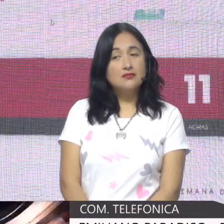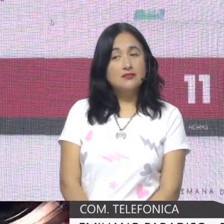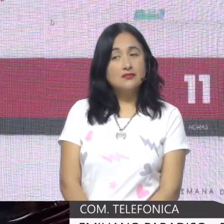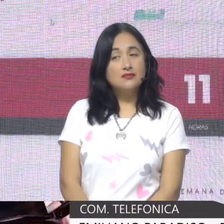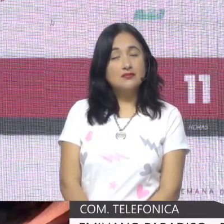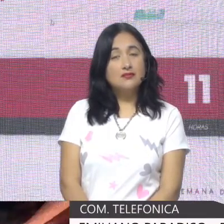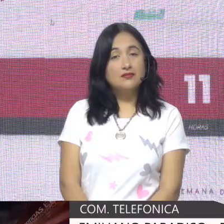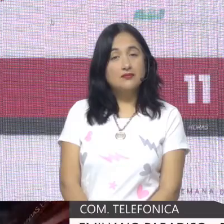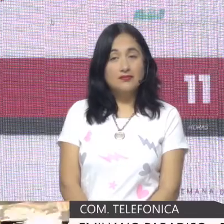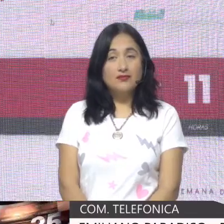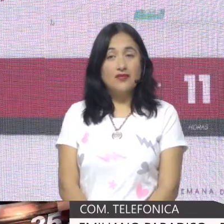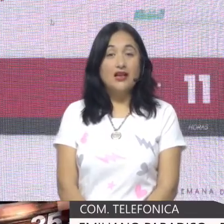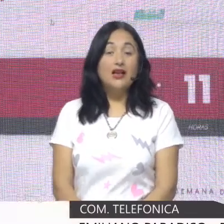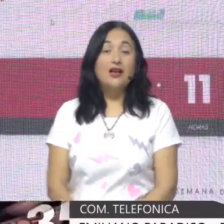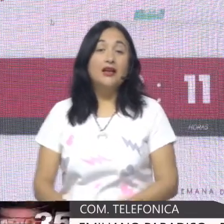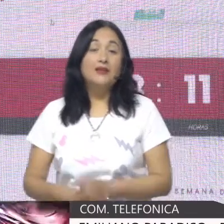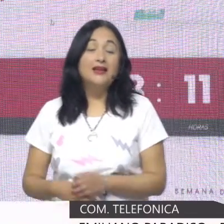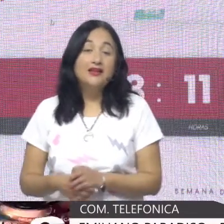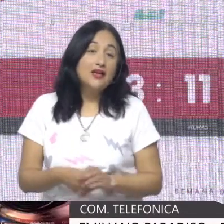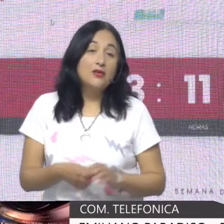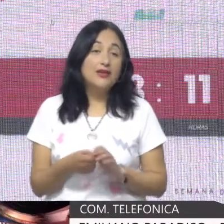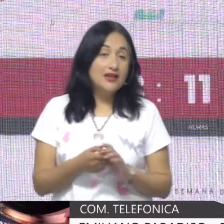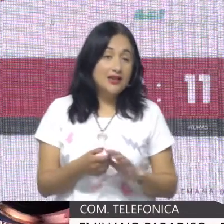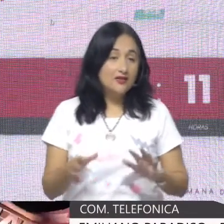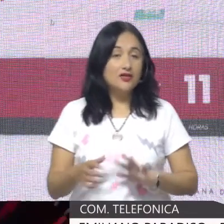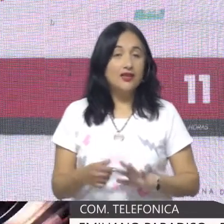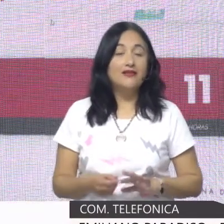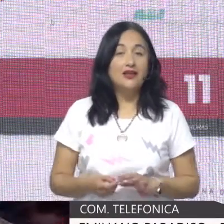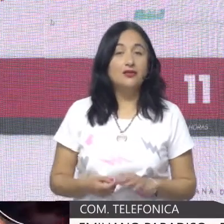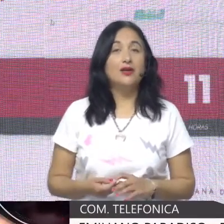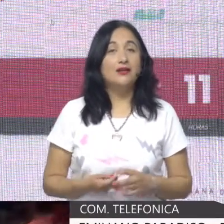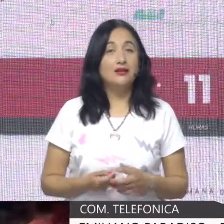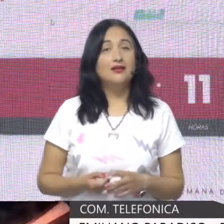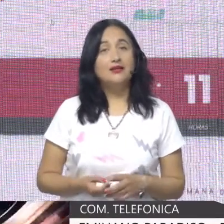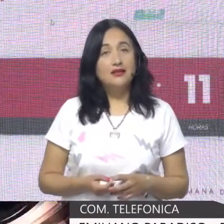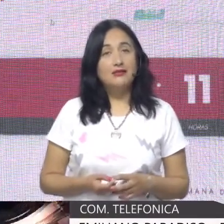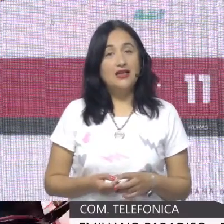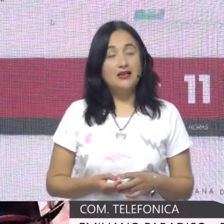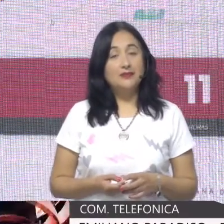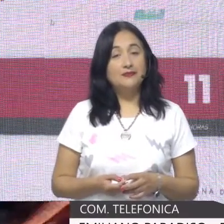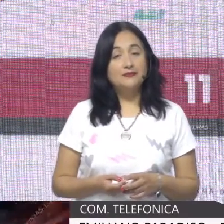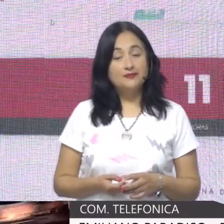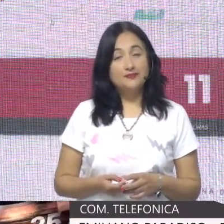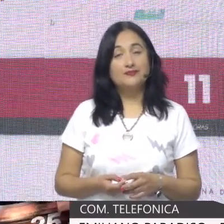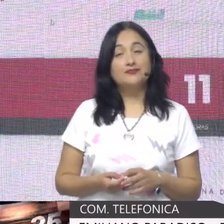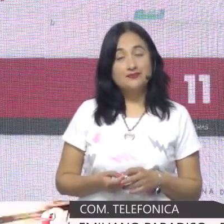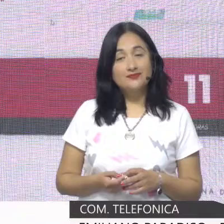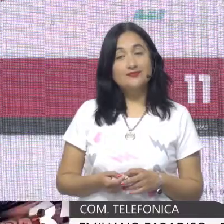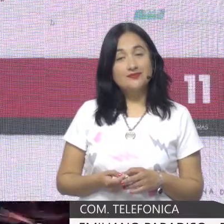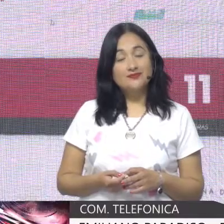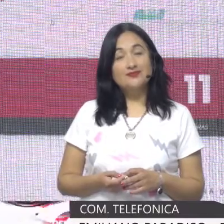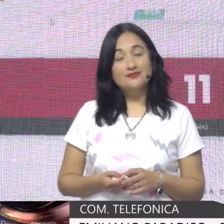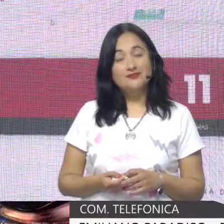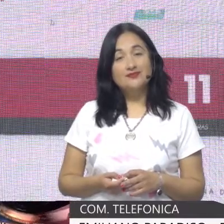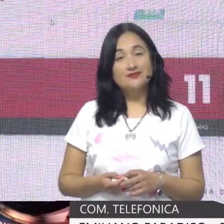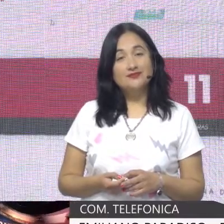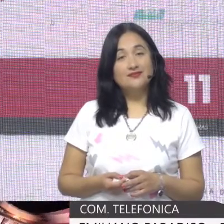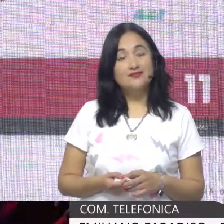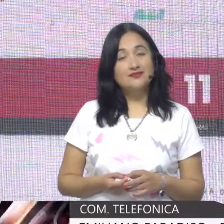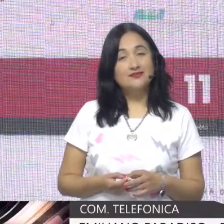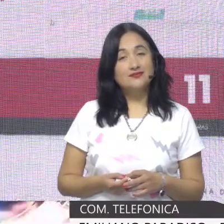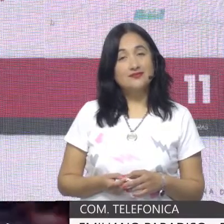también canales de audio. Bien, bandas sanjuaninas son las que van a actuar. Emiliano. Exactamente, exactamente. Todas